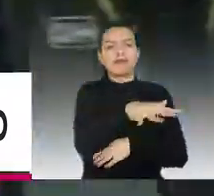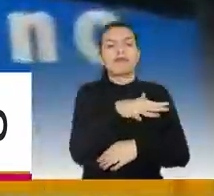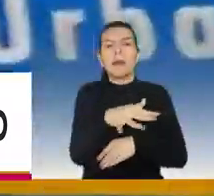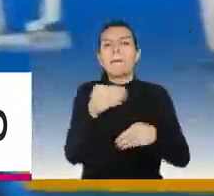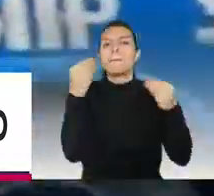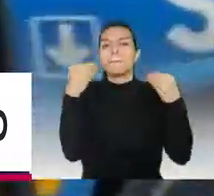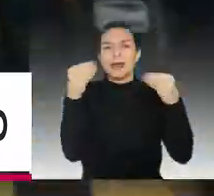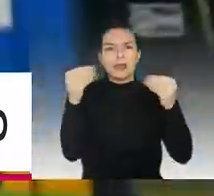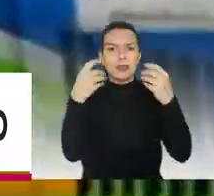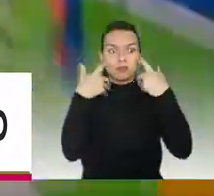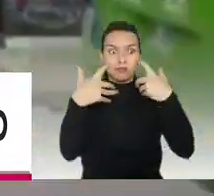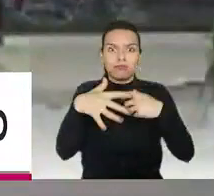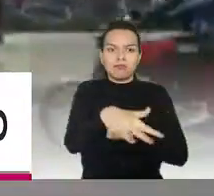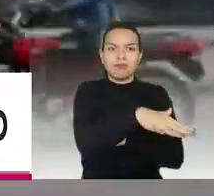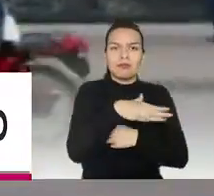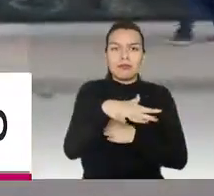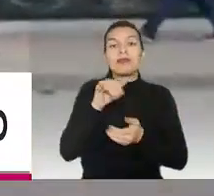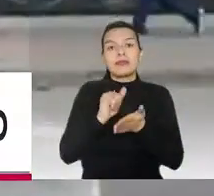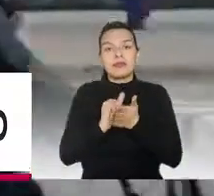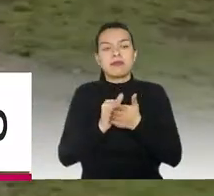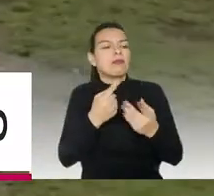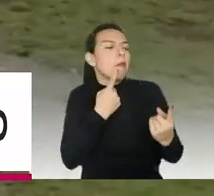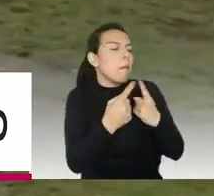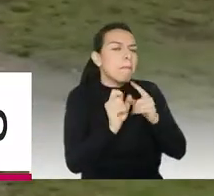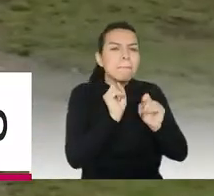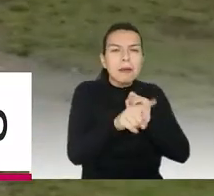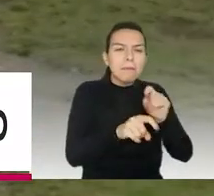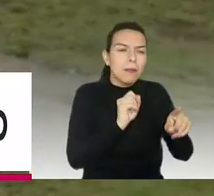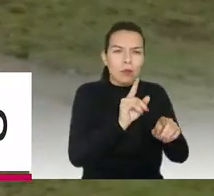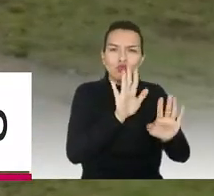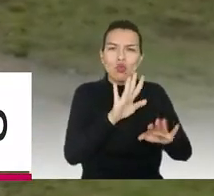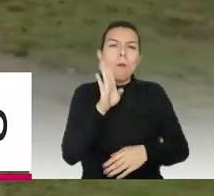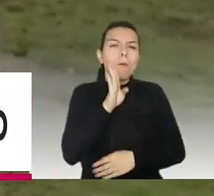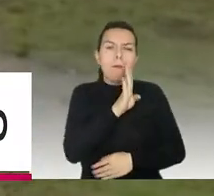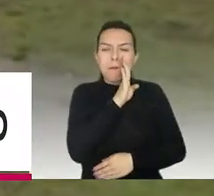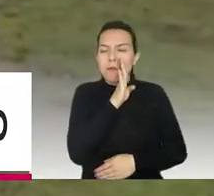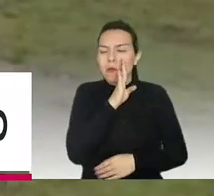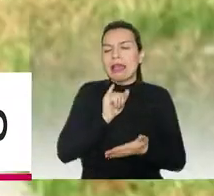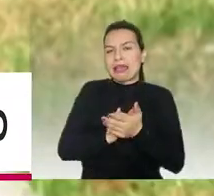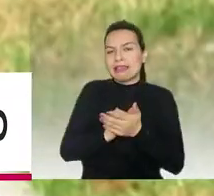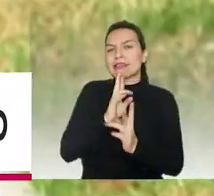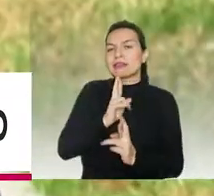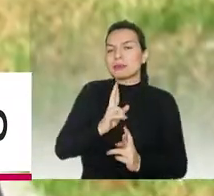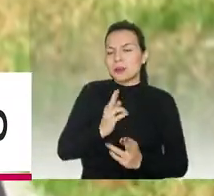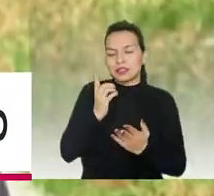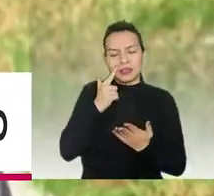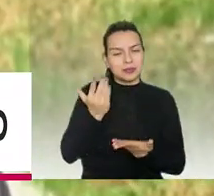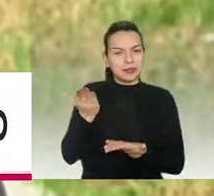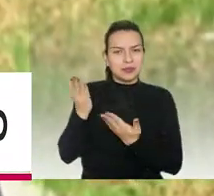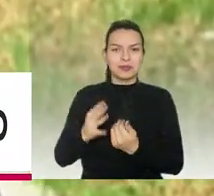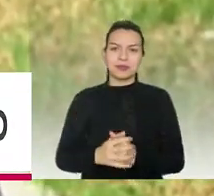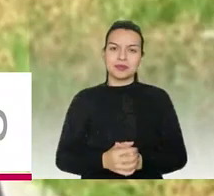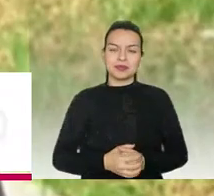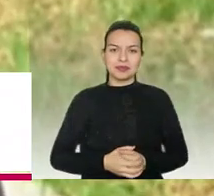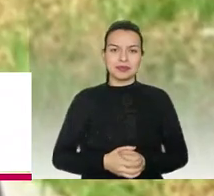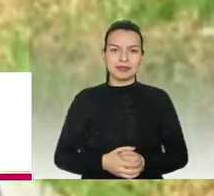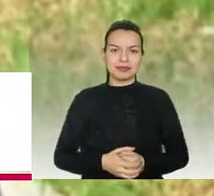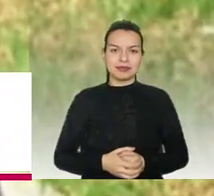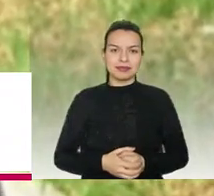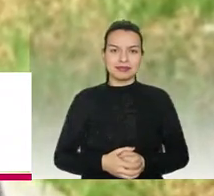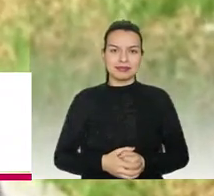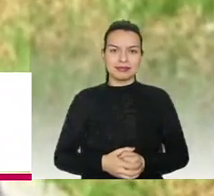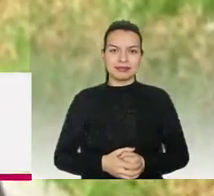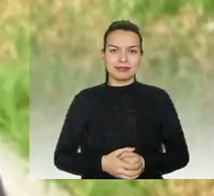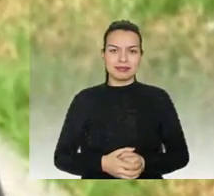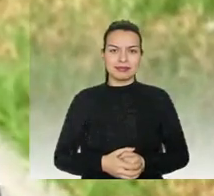estuvimos hablando con algunos de los residentes de bolsa y esto fue preocupante para todos los que